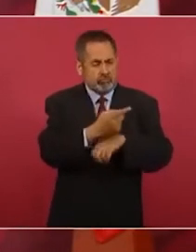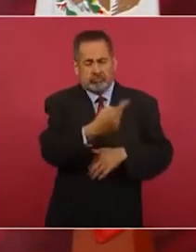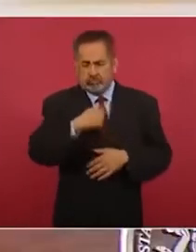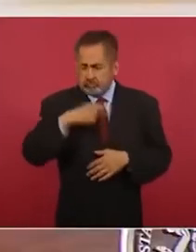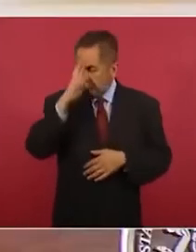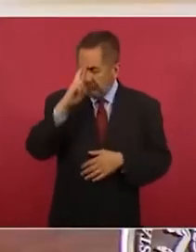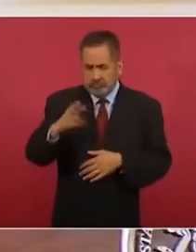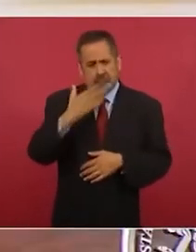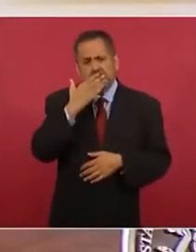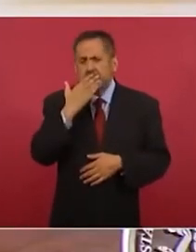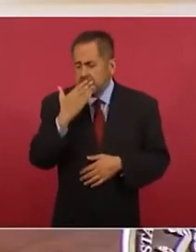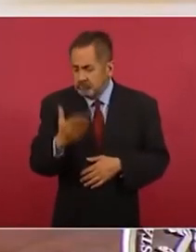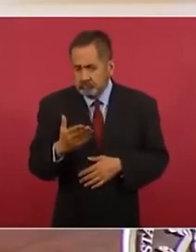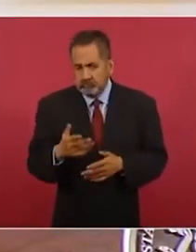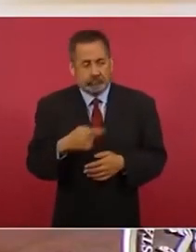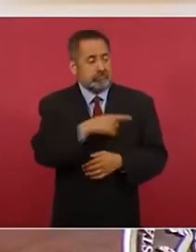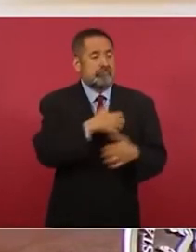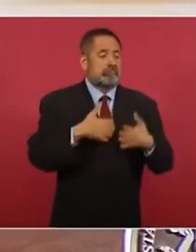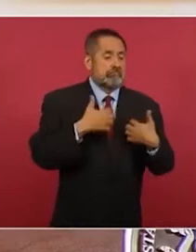respetuoso.